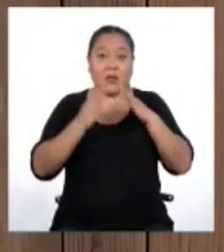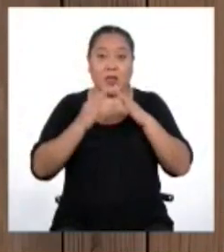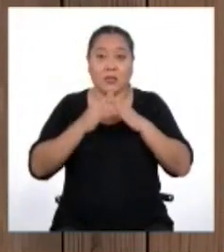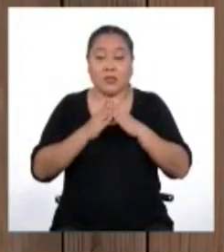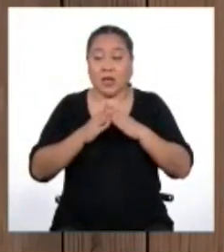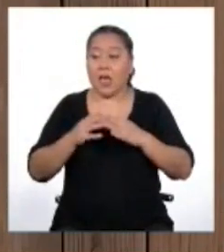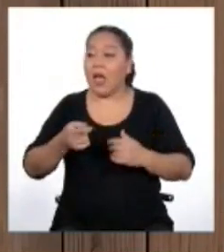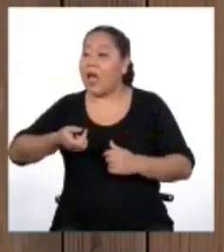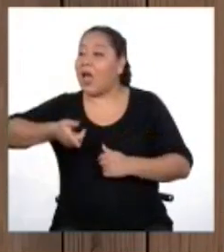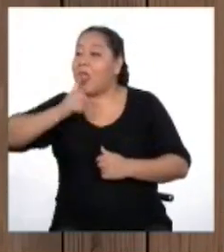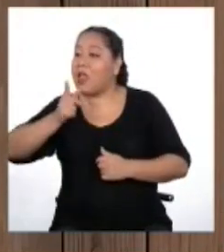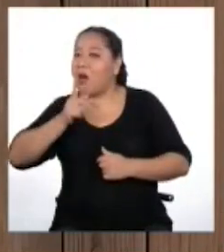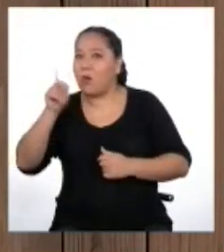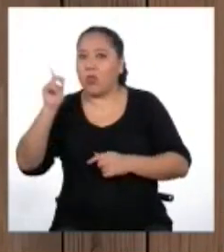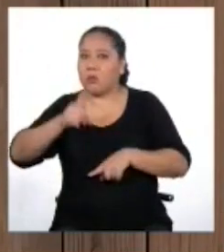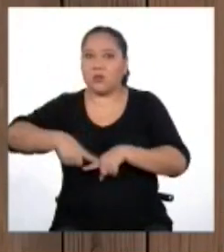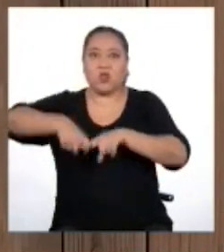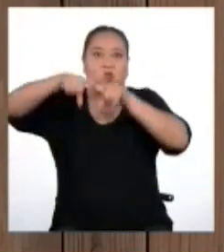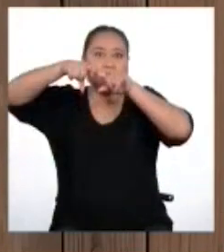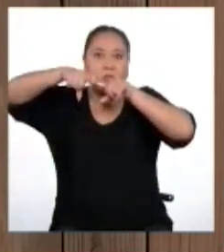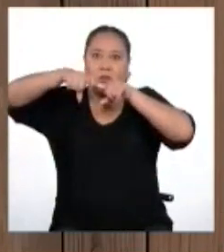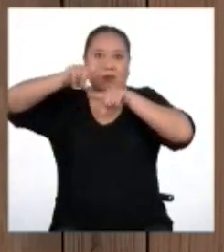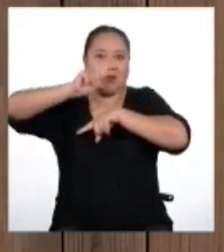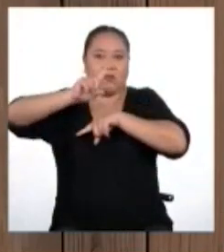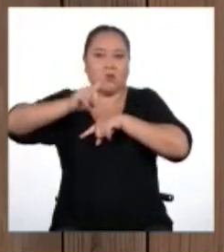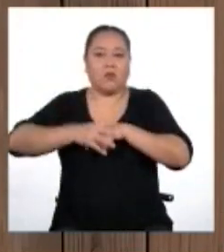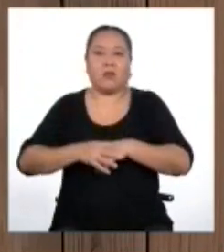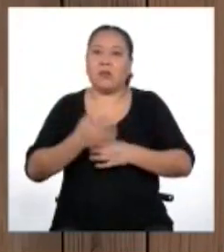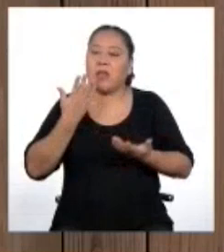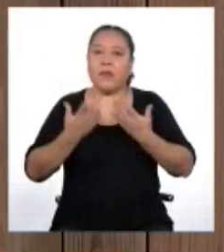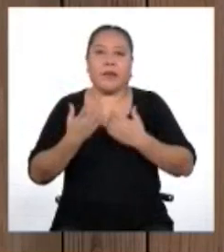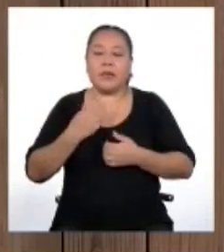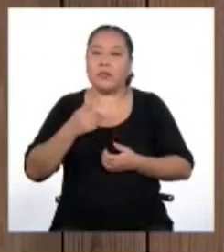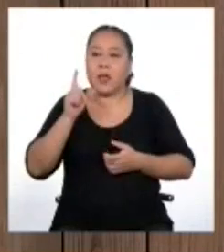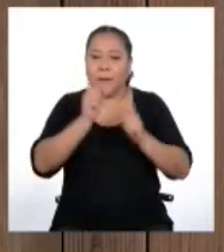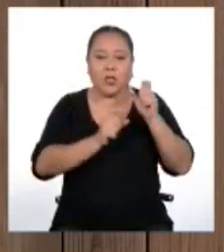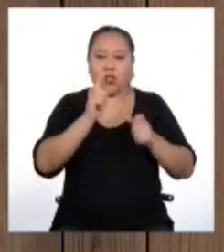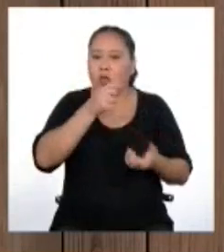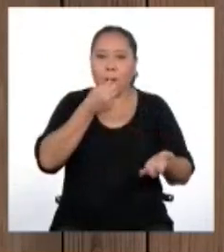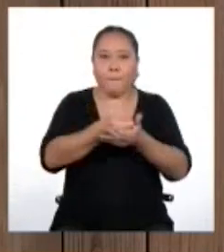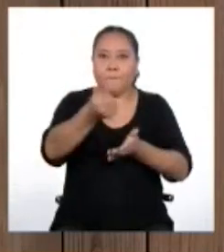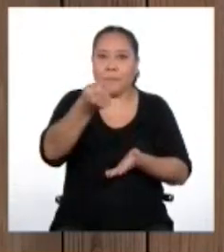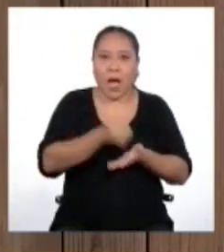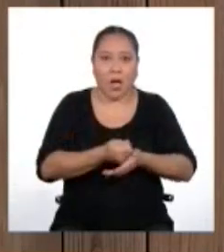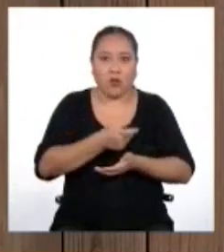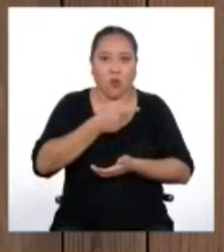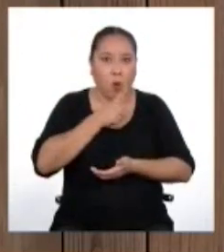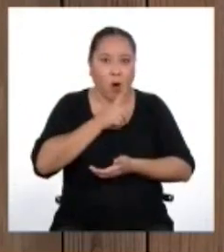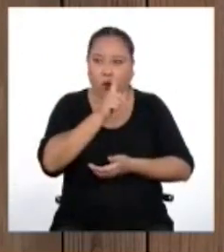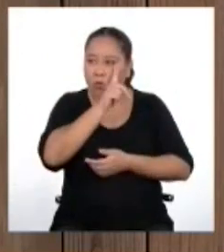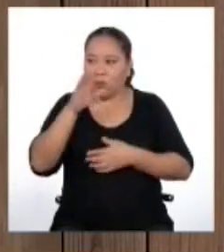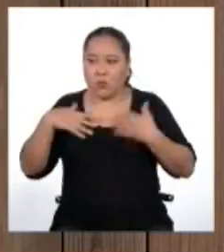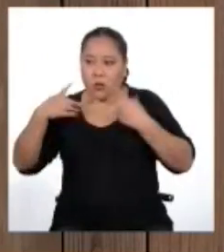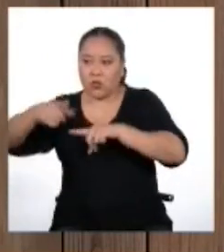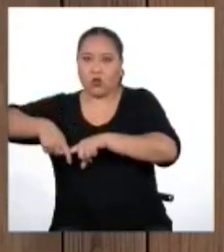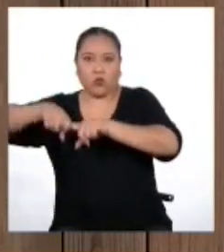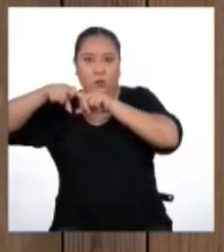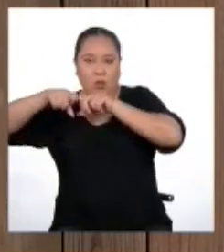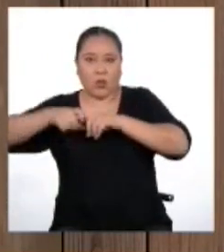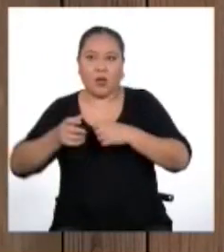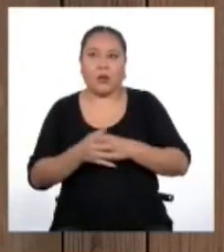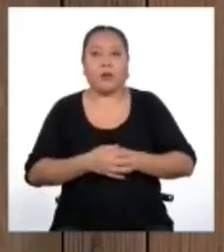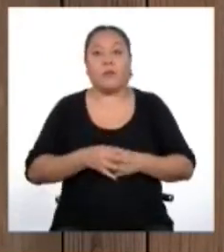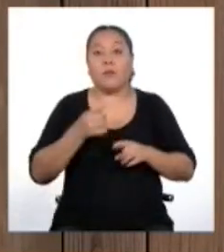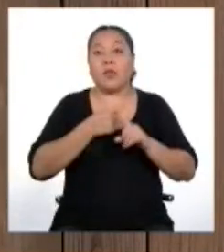debe suspender. Así las personas no hayan podido pagar sus recibos. Y probablemente esto no hubiera